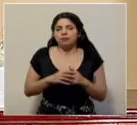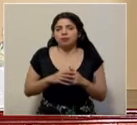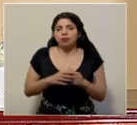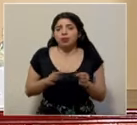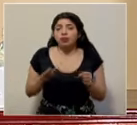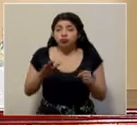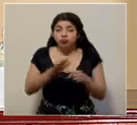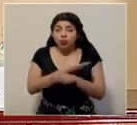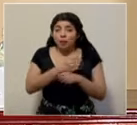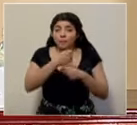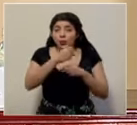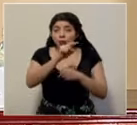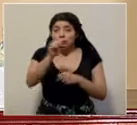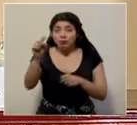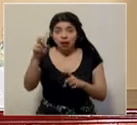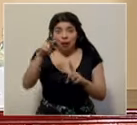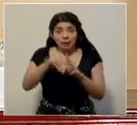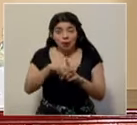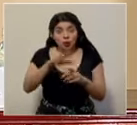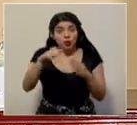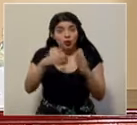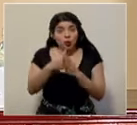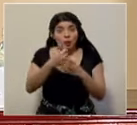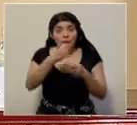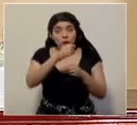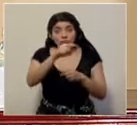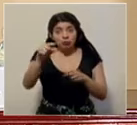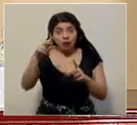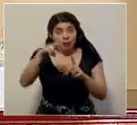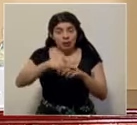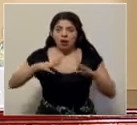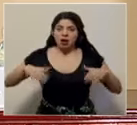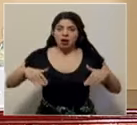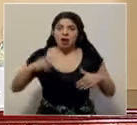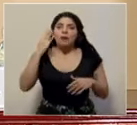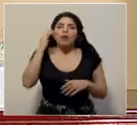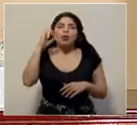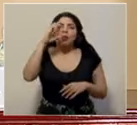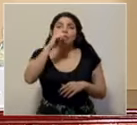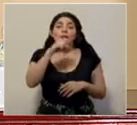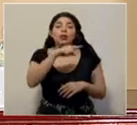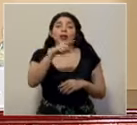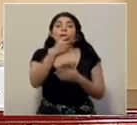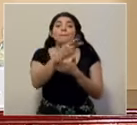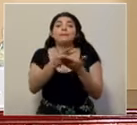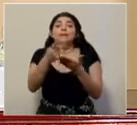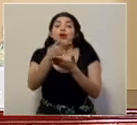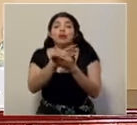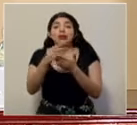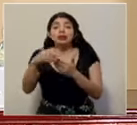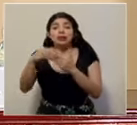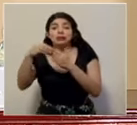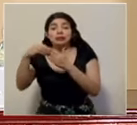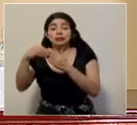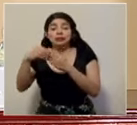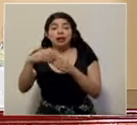todas las municipalidades o todos los gobiernos locales, tomando en consideración que las cabeceras de provincia son las